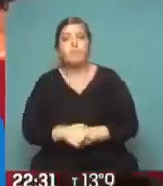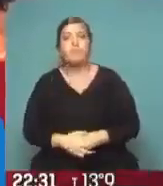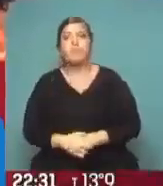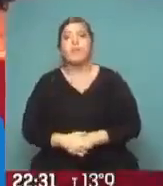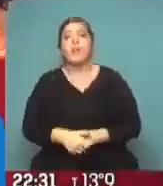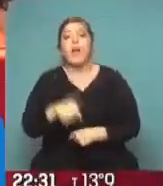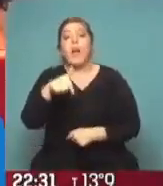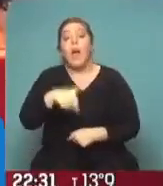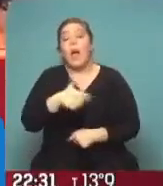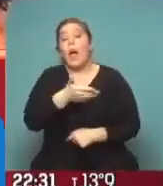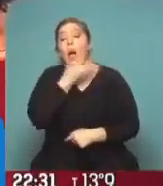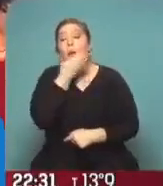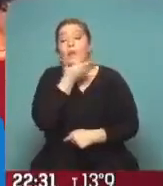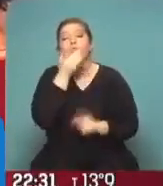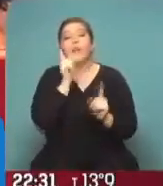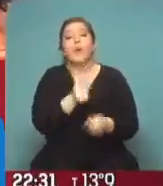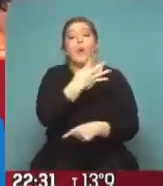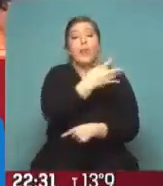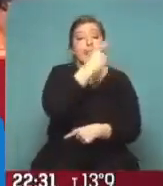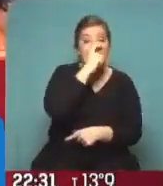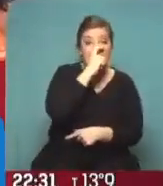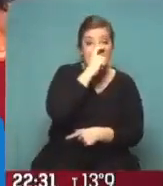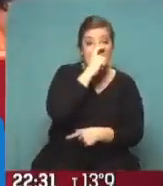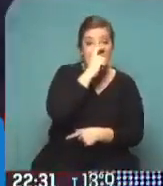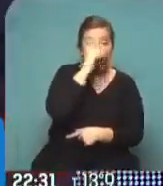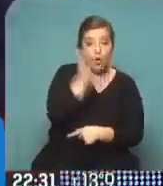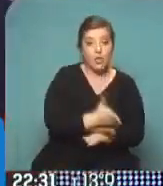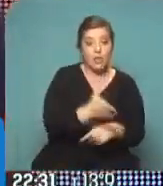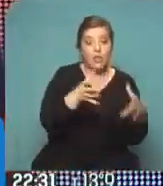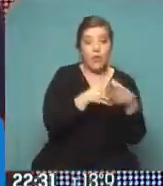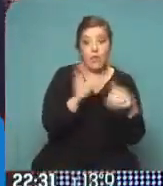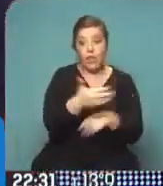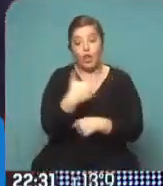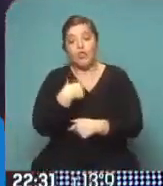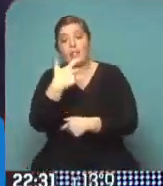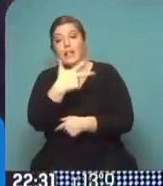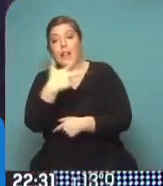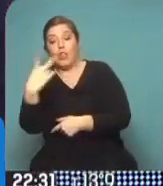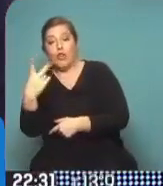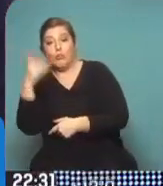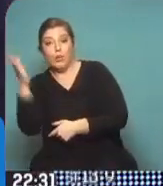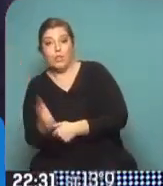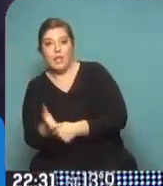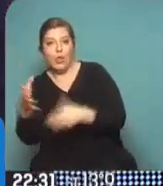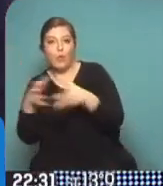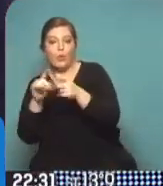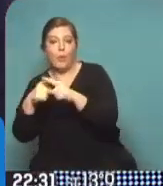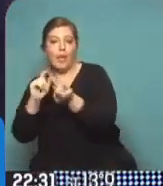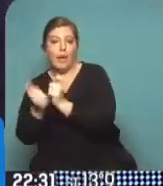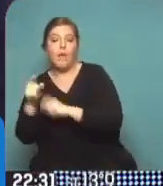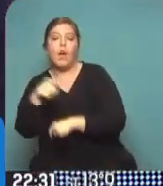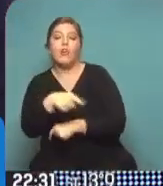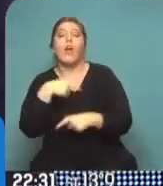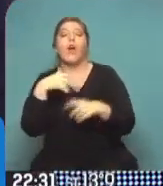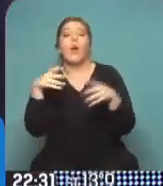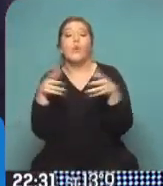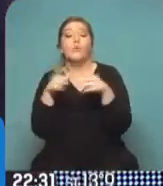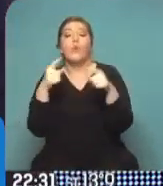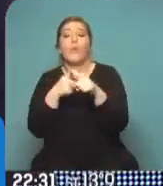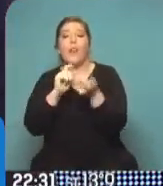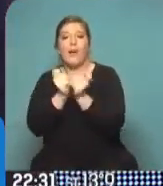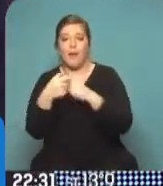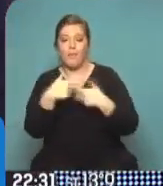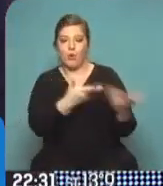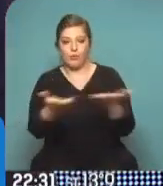Fabiana y Beltrán, hablábamos de un 47 a un 32%. Pero nos vamos con Fernando Fracchelli a Juntos por el Cambio. ¿Qué es una